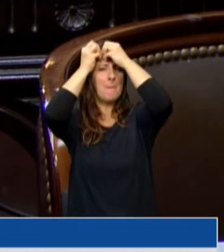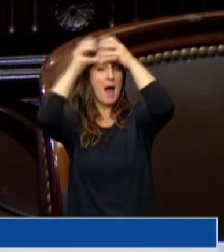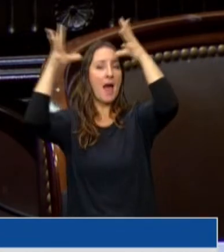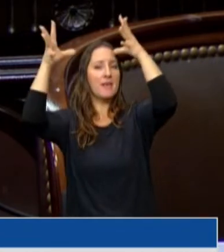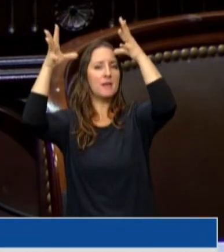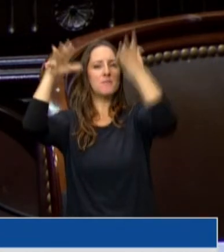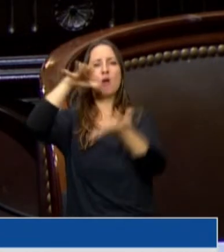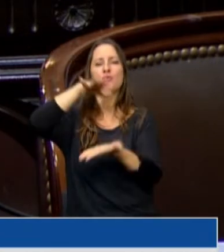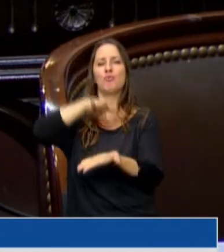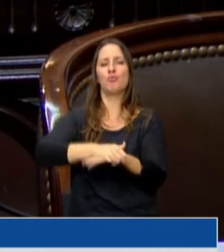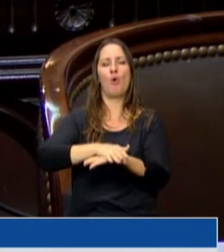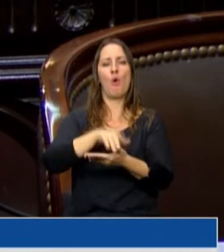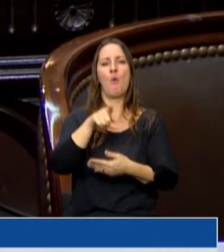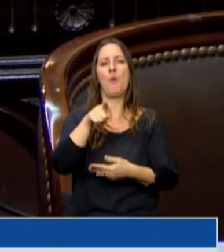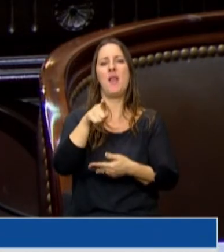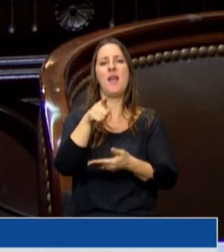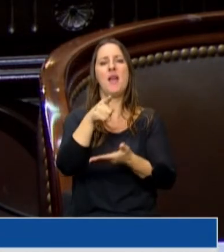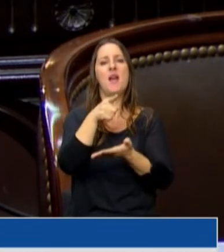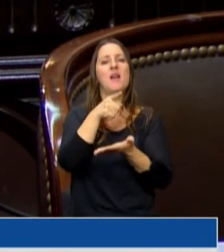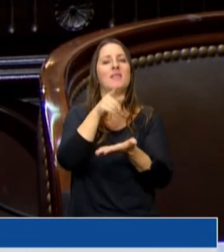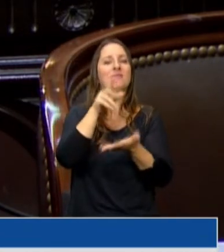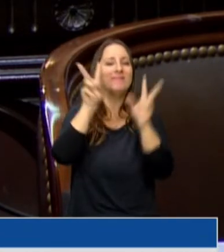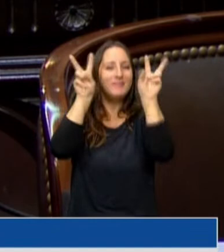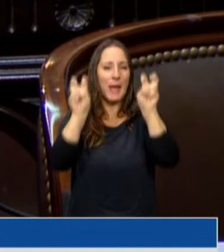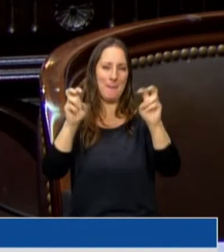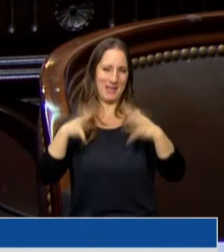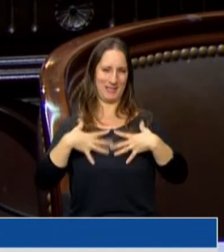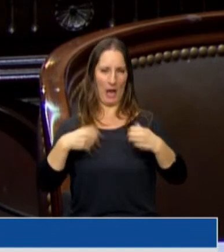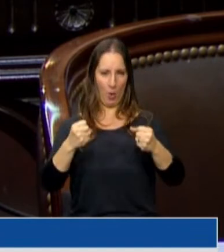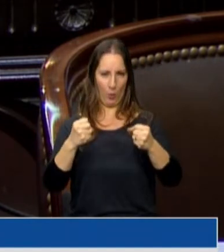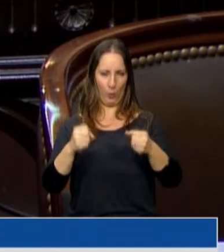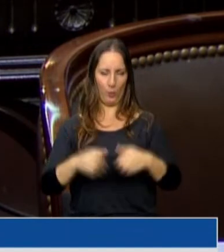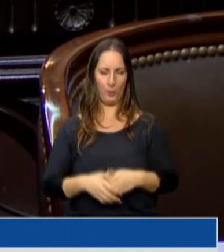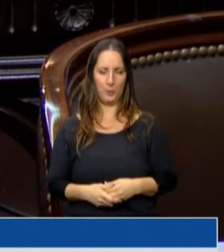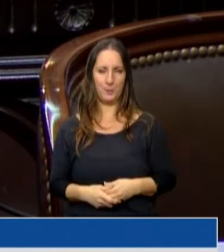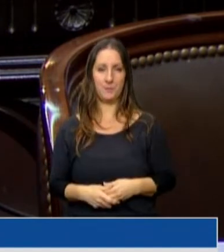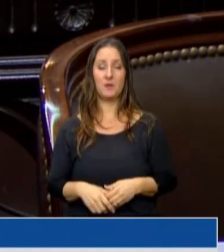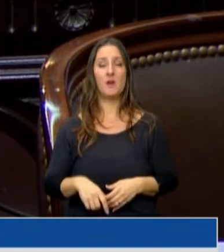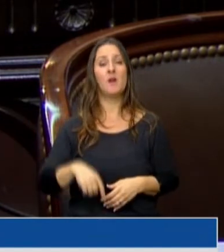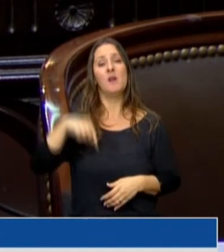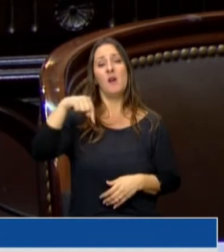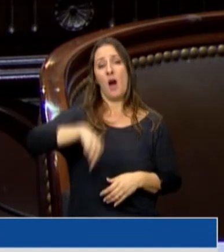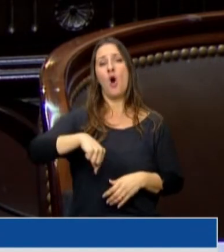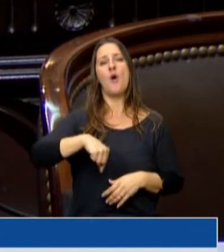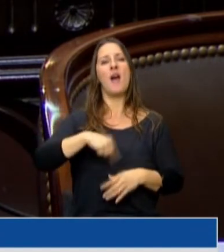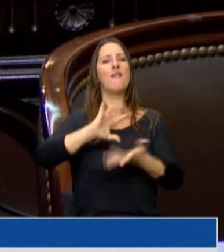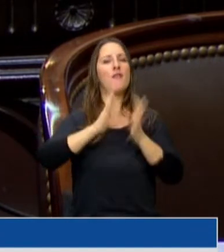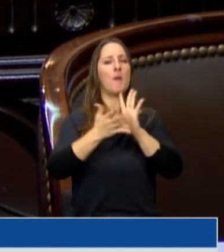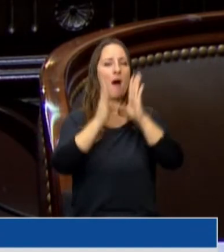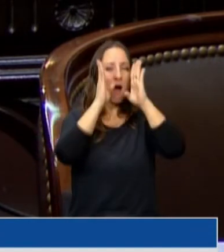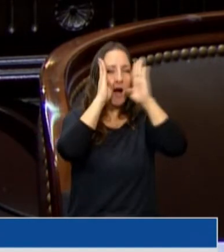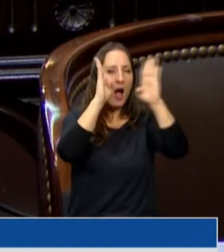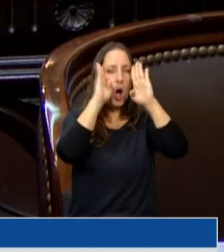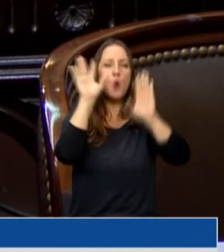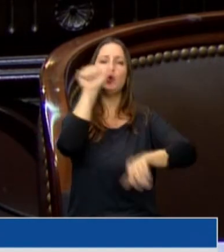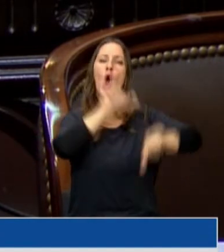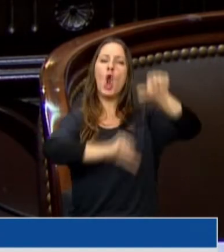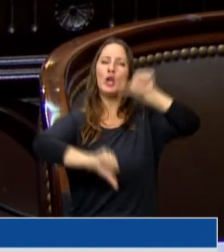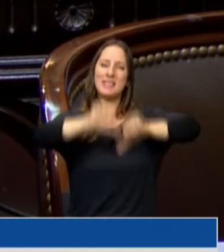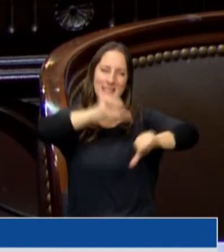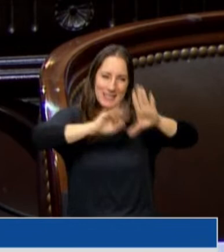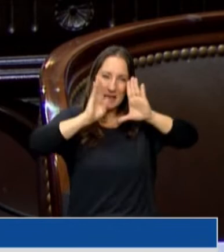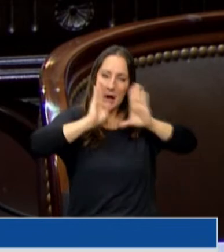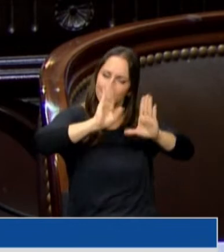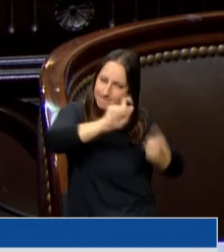en relación a la materia sanitaria, ¿no? Estamos abandonando el enfoque biologicista